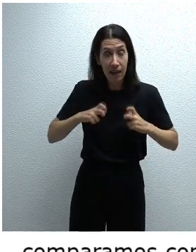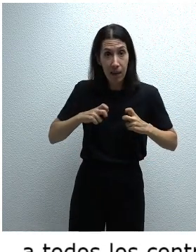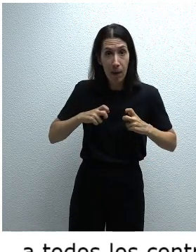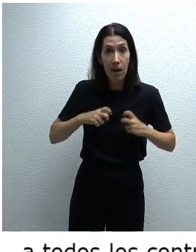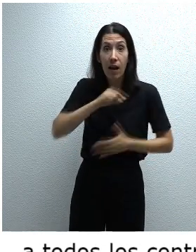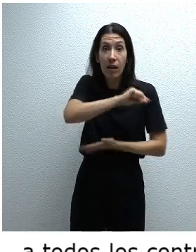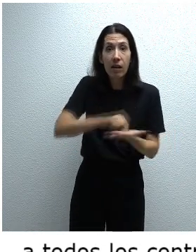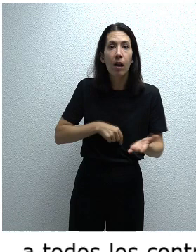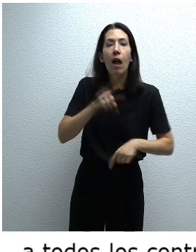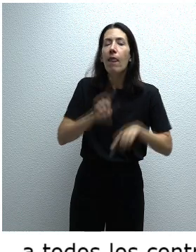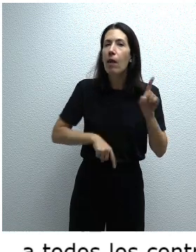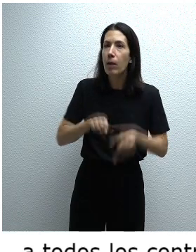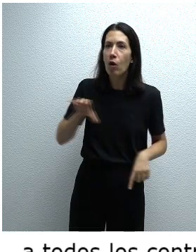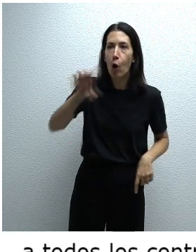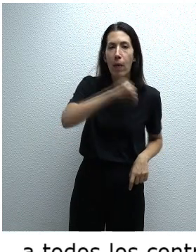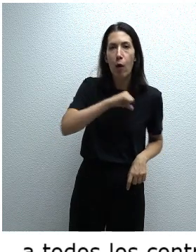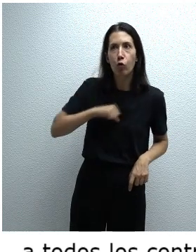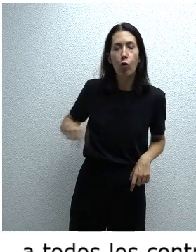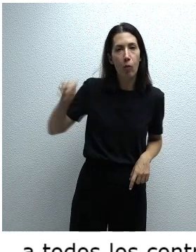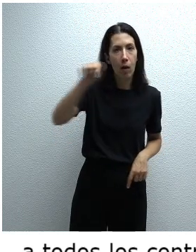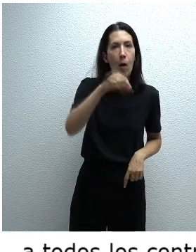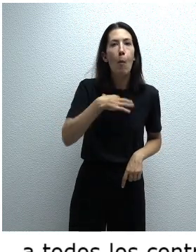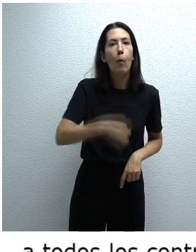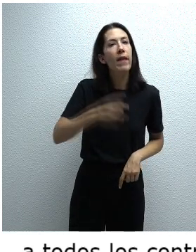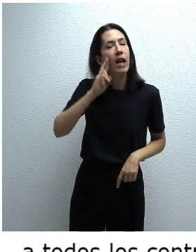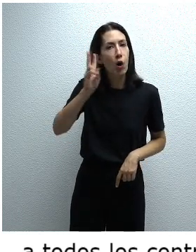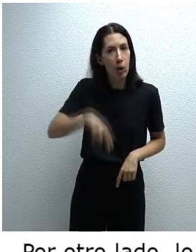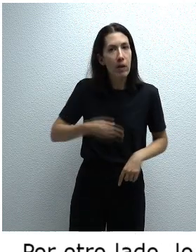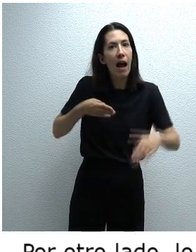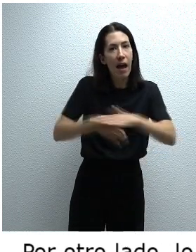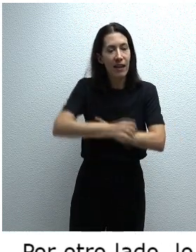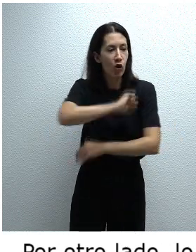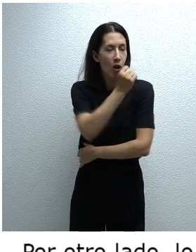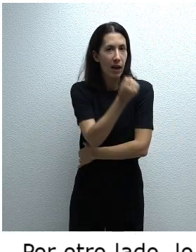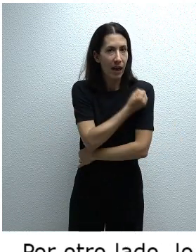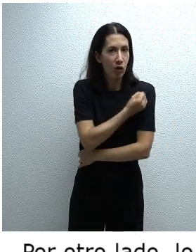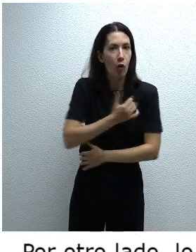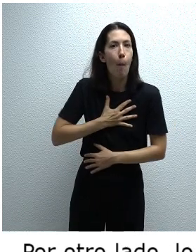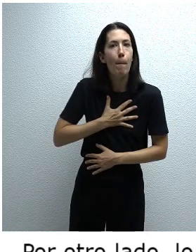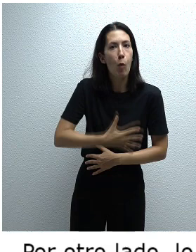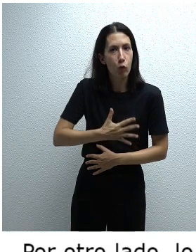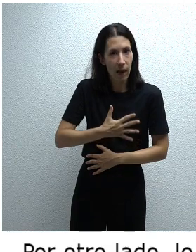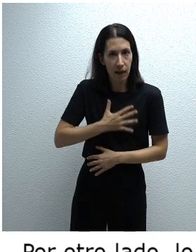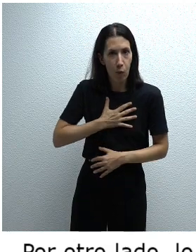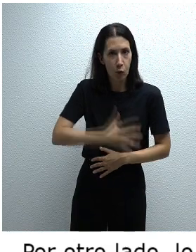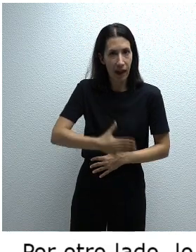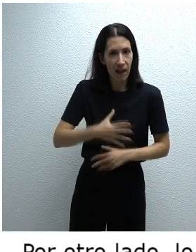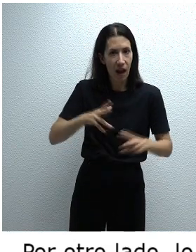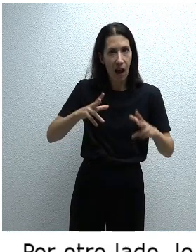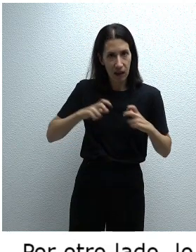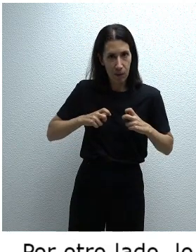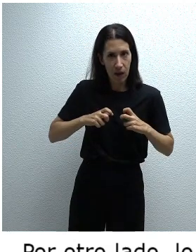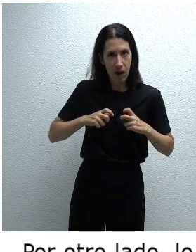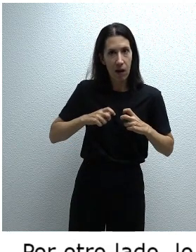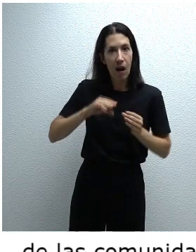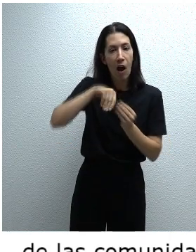las comunidades autónomas, hay un reconocimiento del acceso al registro de voluntad digamos, de voluntad anticipada